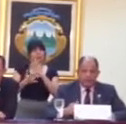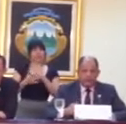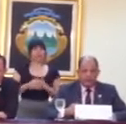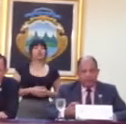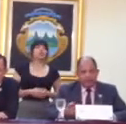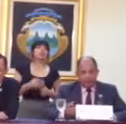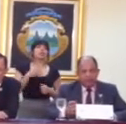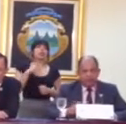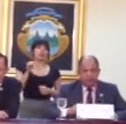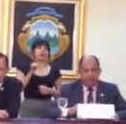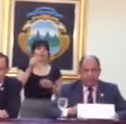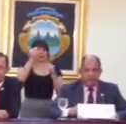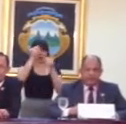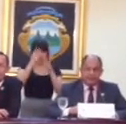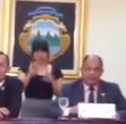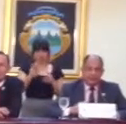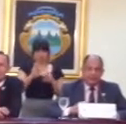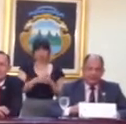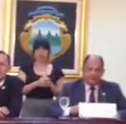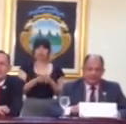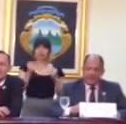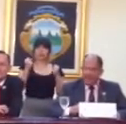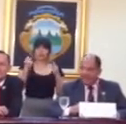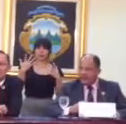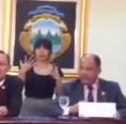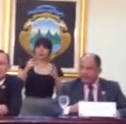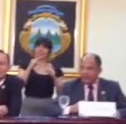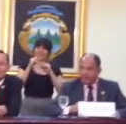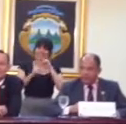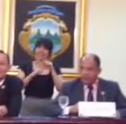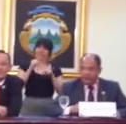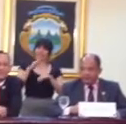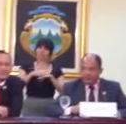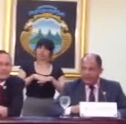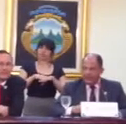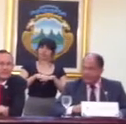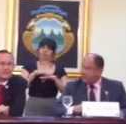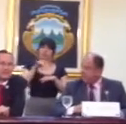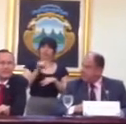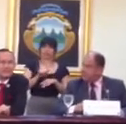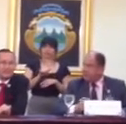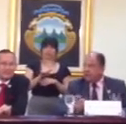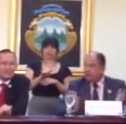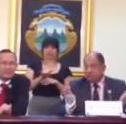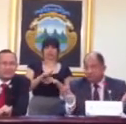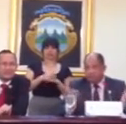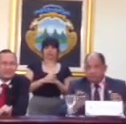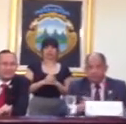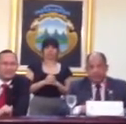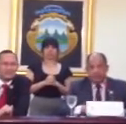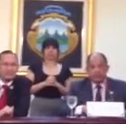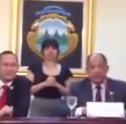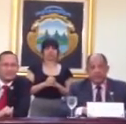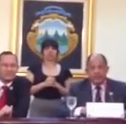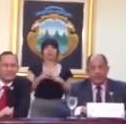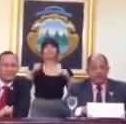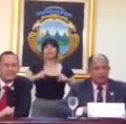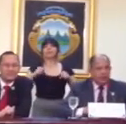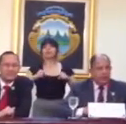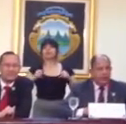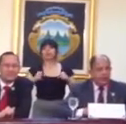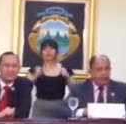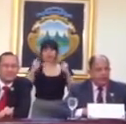Tengo también información bastante crítica respecto de esta